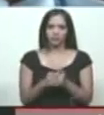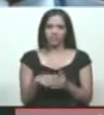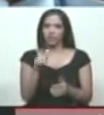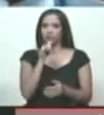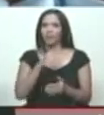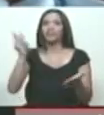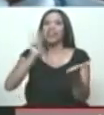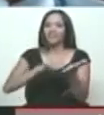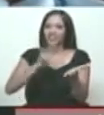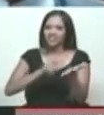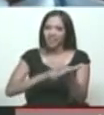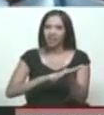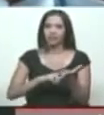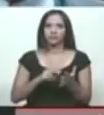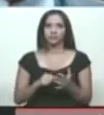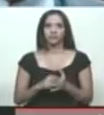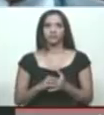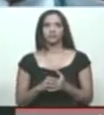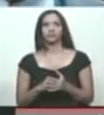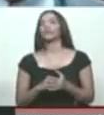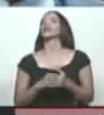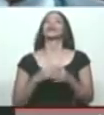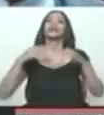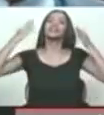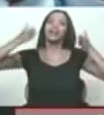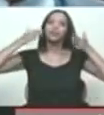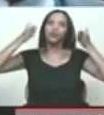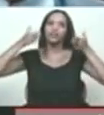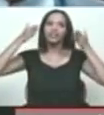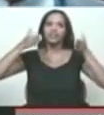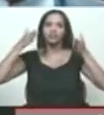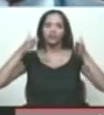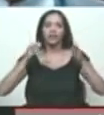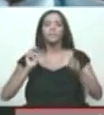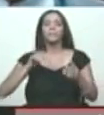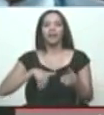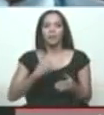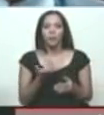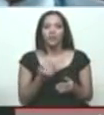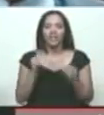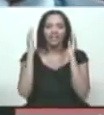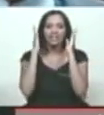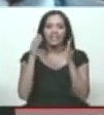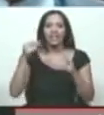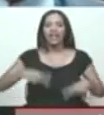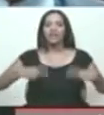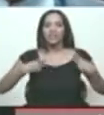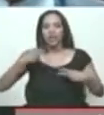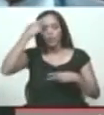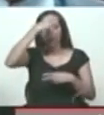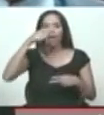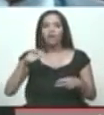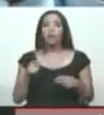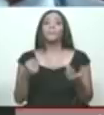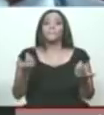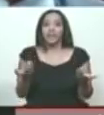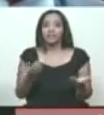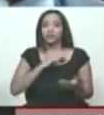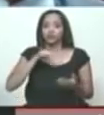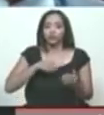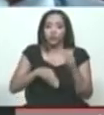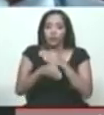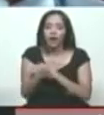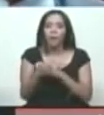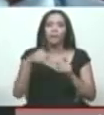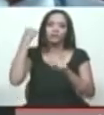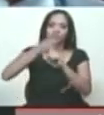verdad y además dando orientaciones para atender la vida del pueblo, mientras vamos nosotros en esta